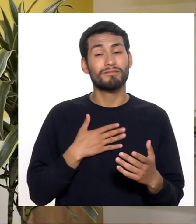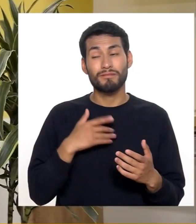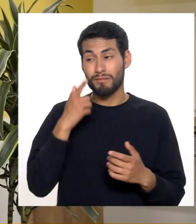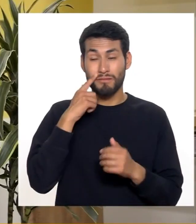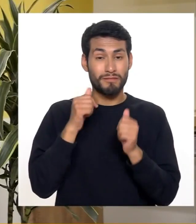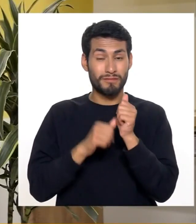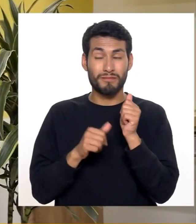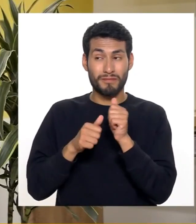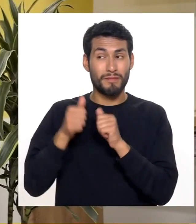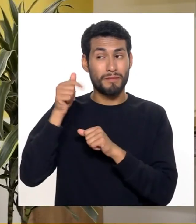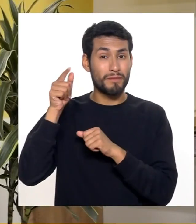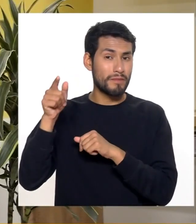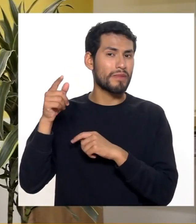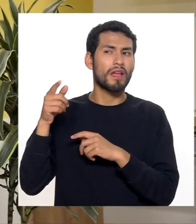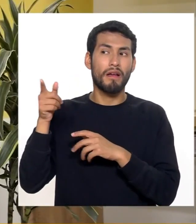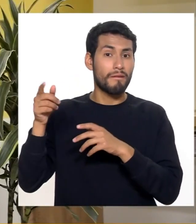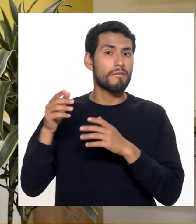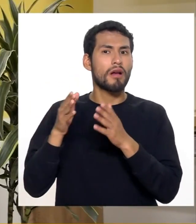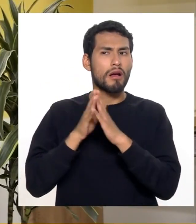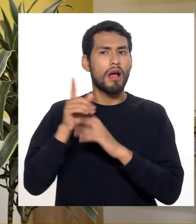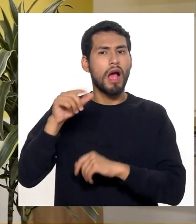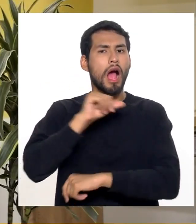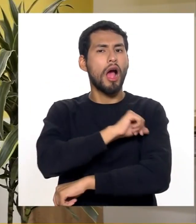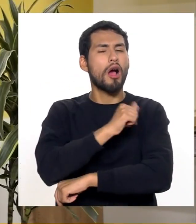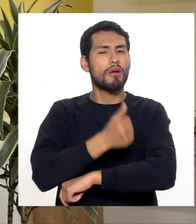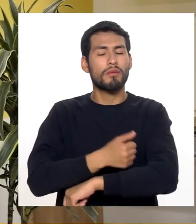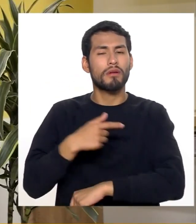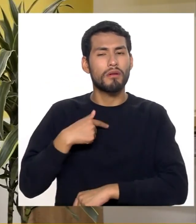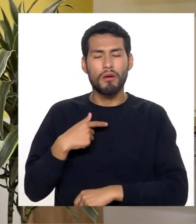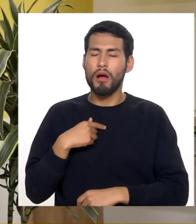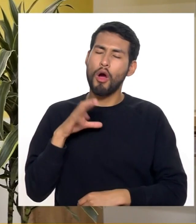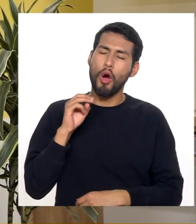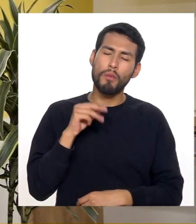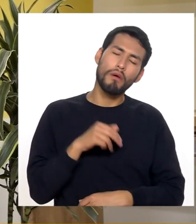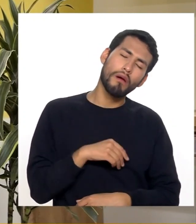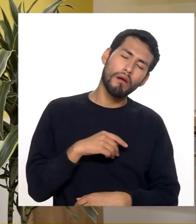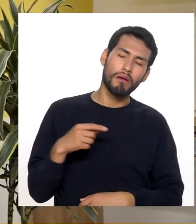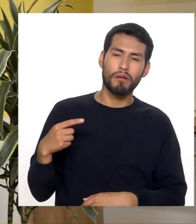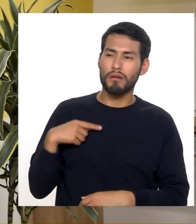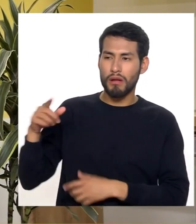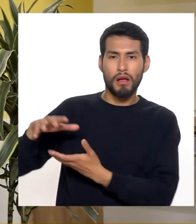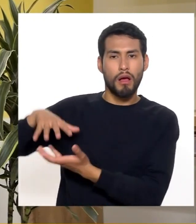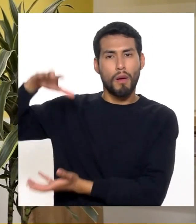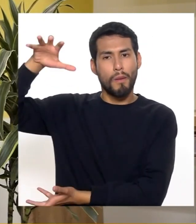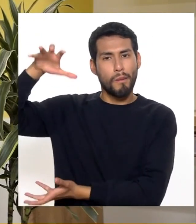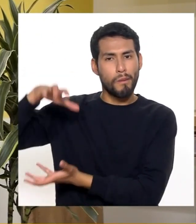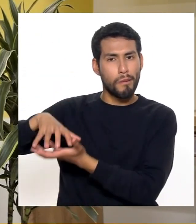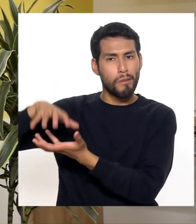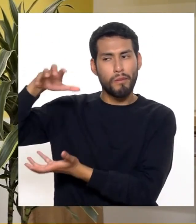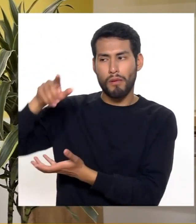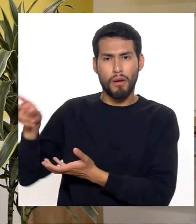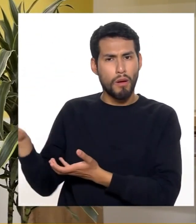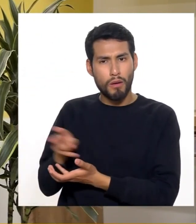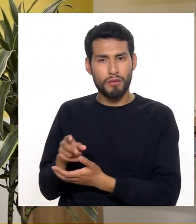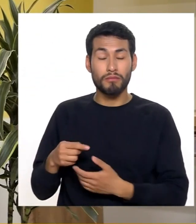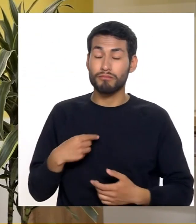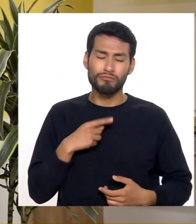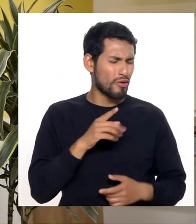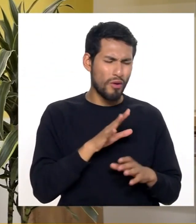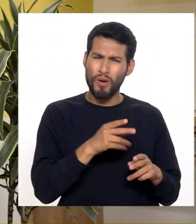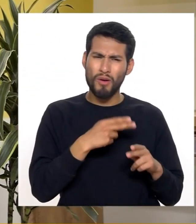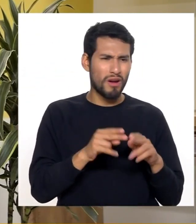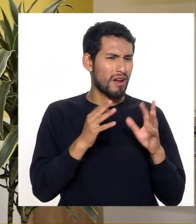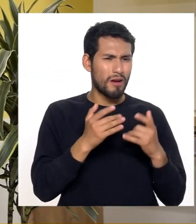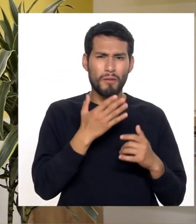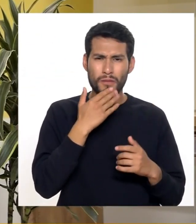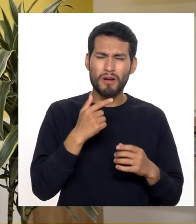Y mi hermano en ese momento le pidieron que autorice el desconectarme porque yo estaba con un ventilador mecánico, a lo que mi hermano dijo que